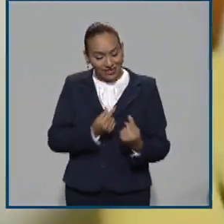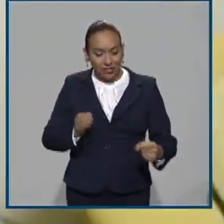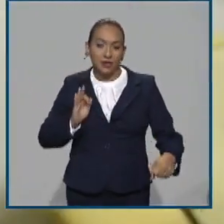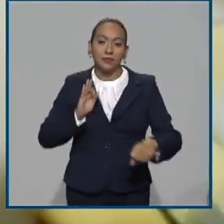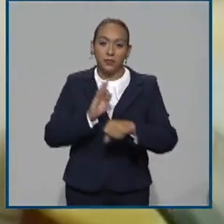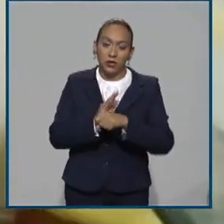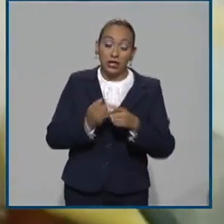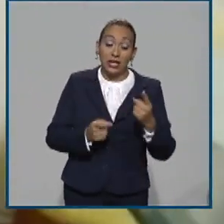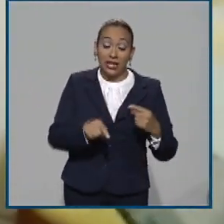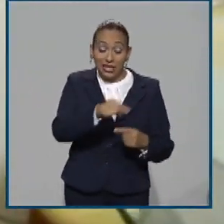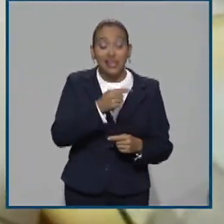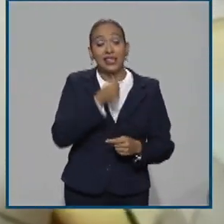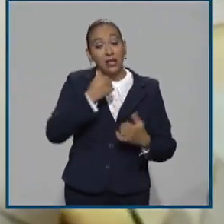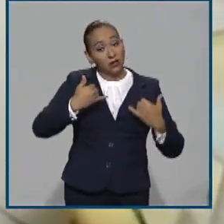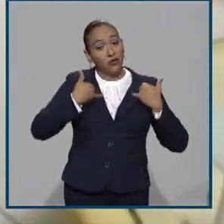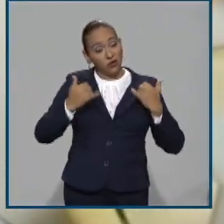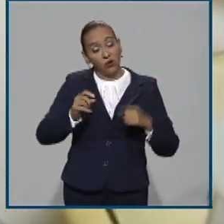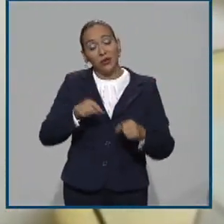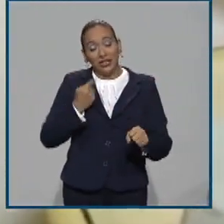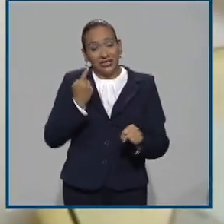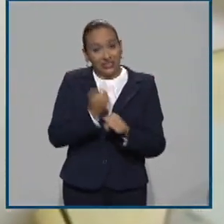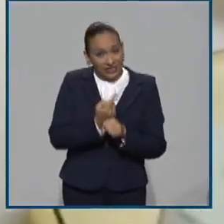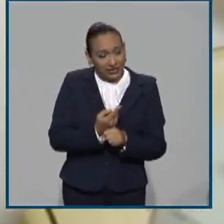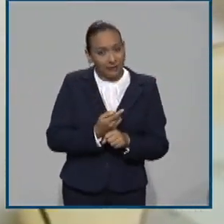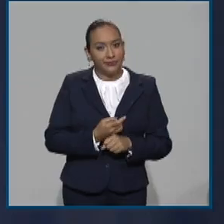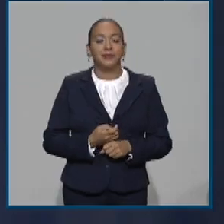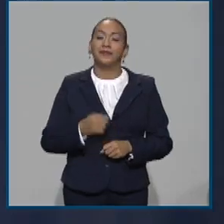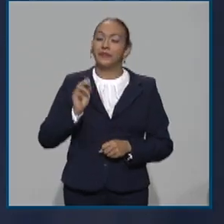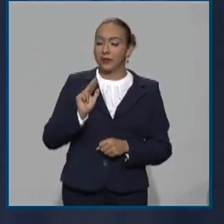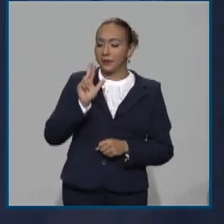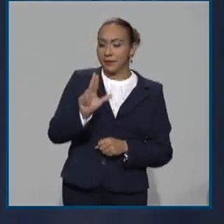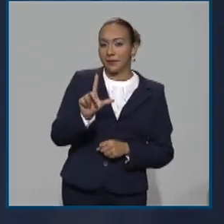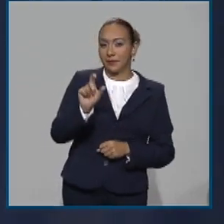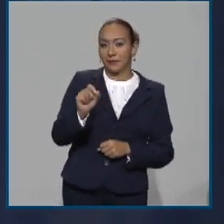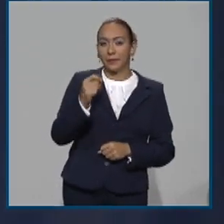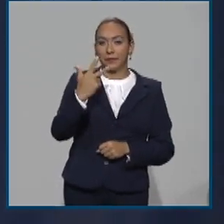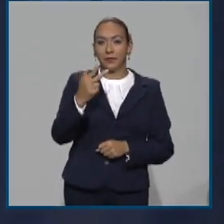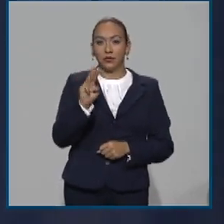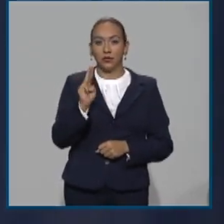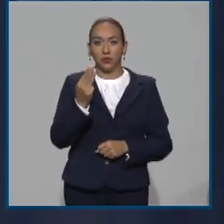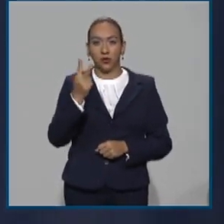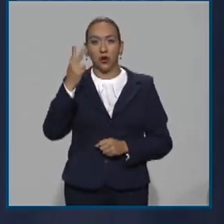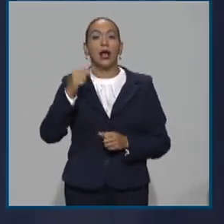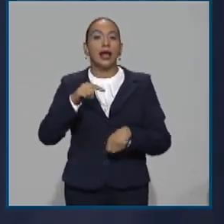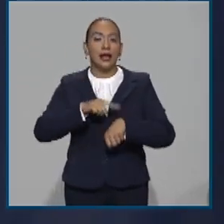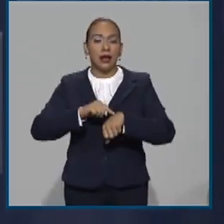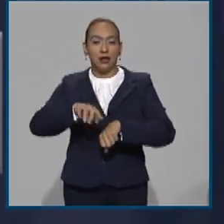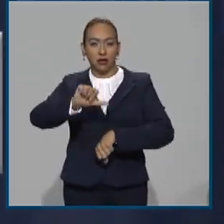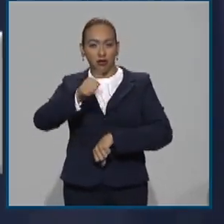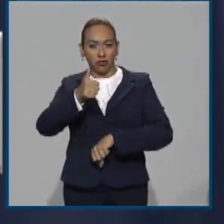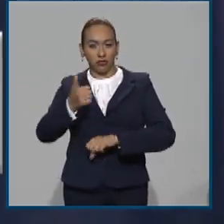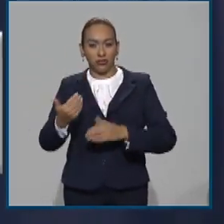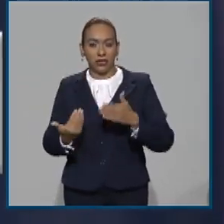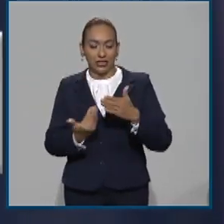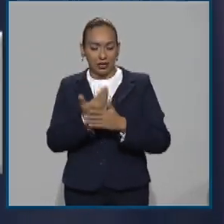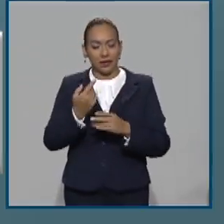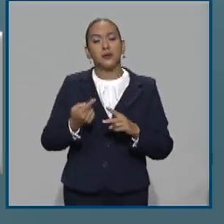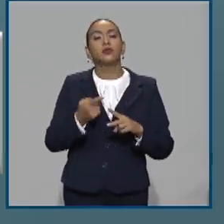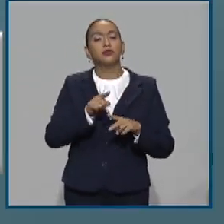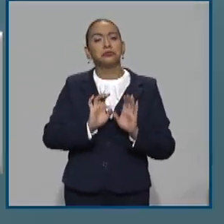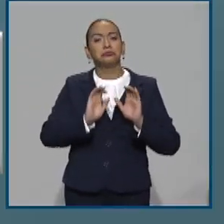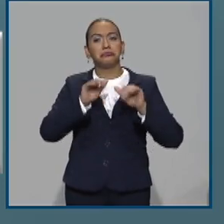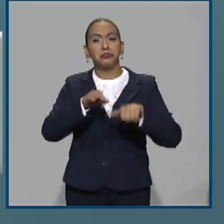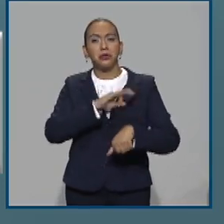edad víctimas de este delito. Será este próximo martes 28 de mayo a partir de las 11 horas y puede registrarse